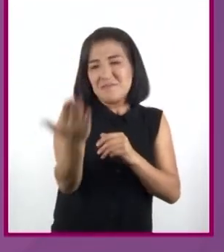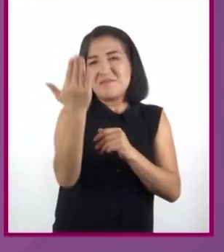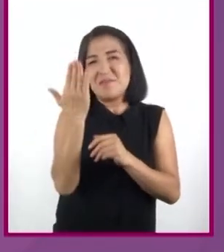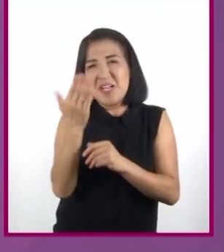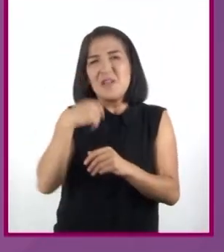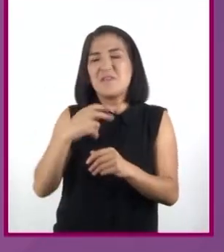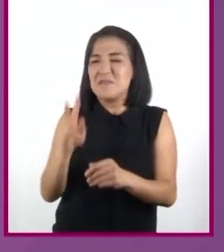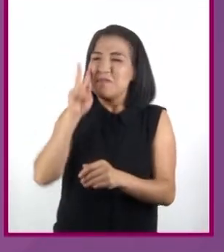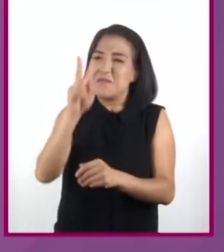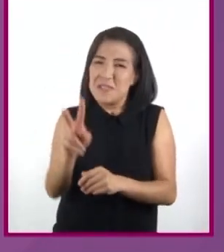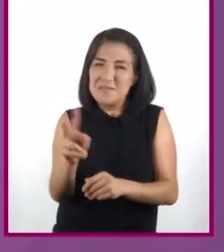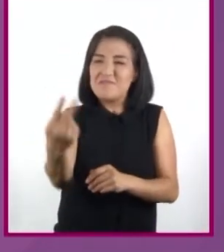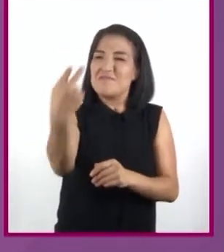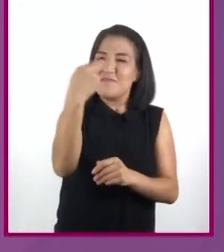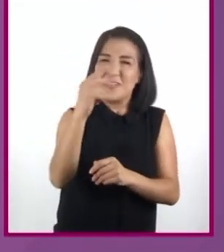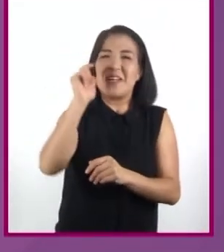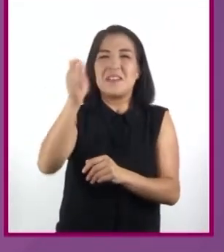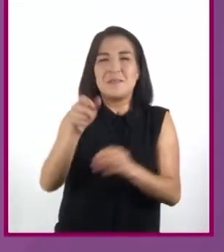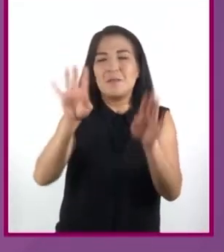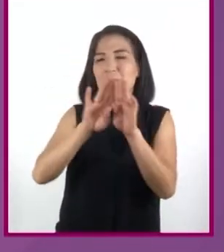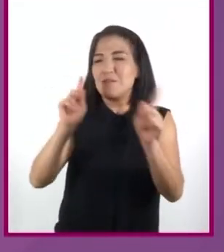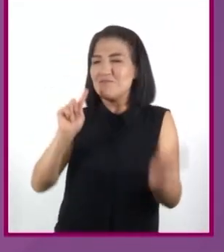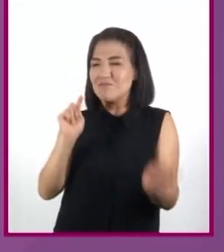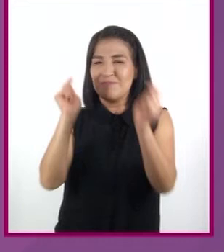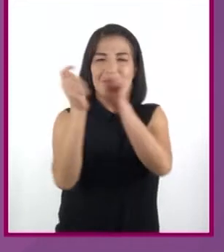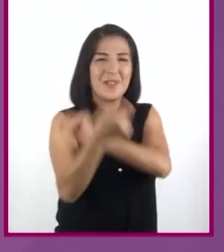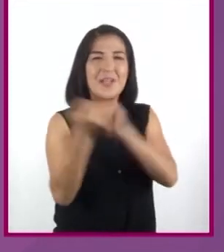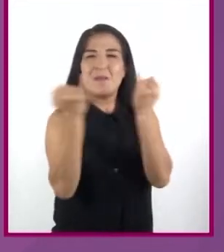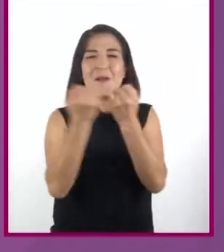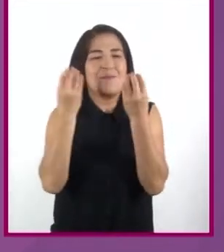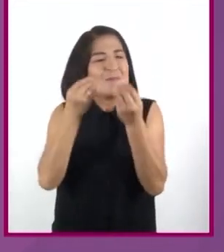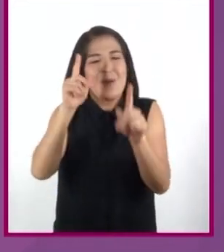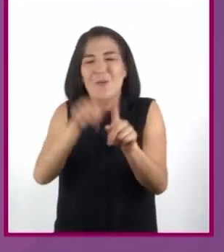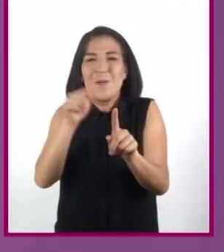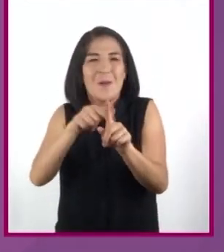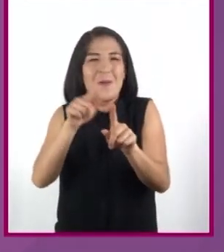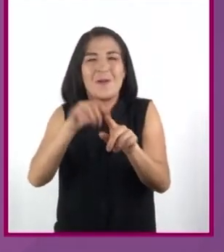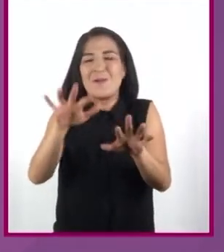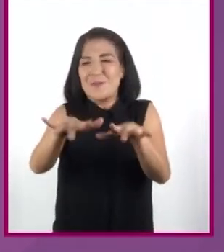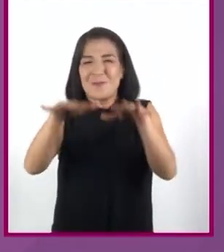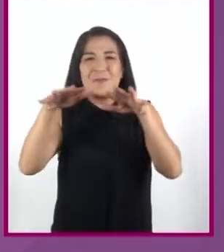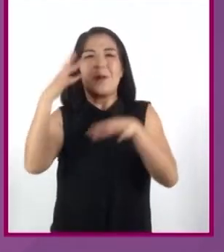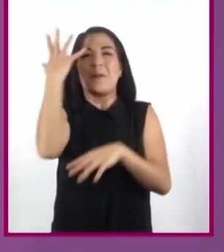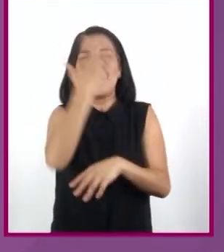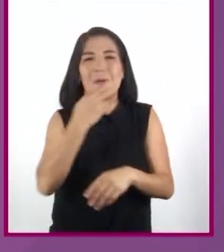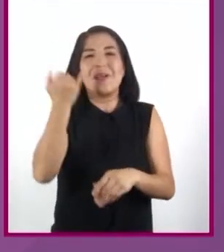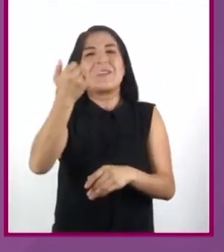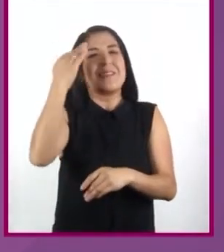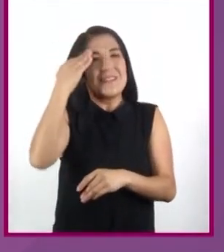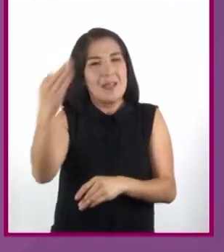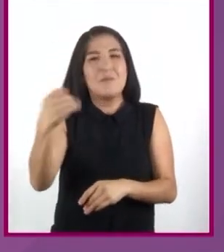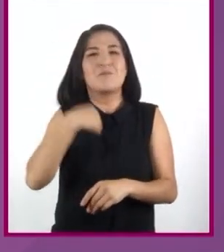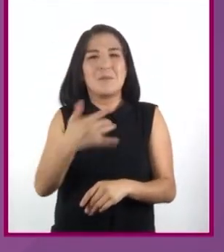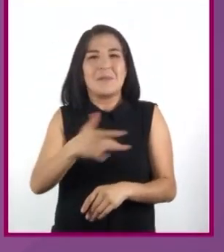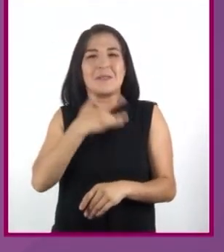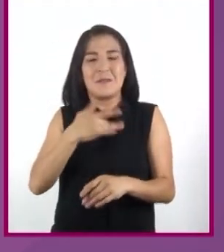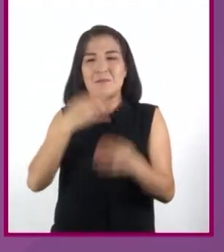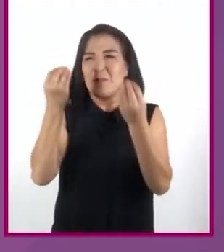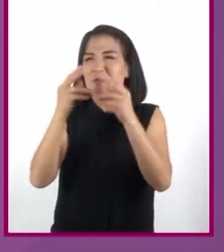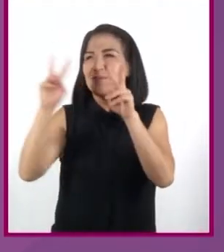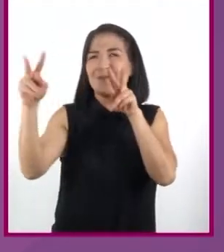veo, y me transfiguro en multitud de colores y de tiempo. Estoy y estuve en muchos